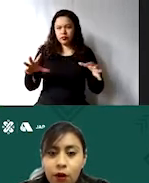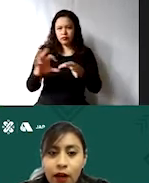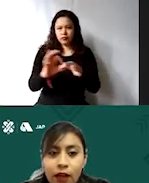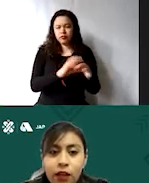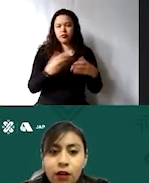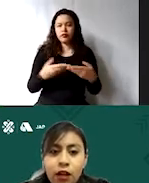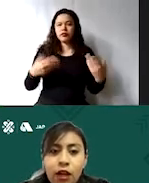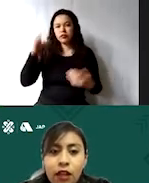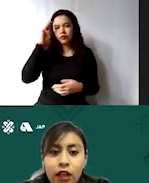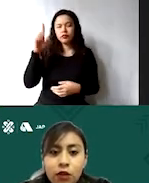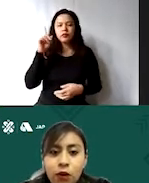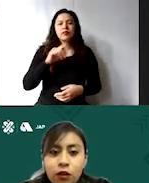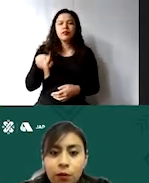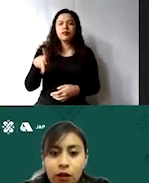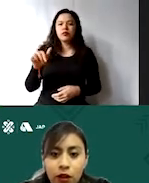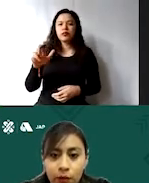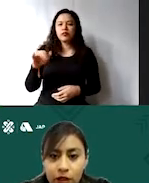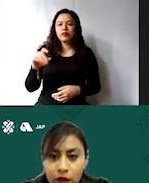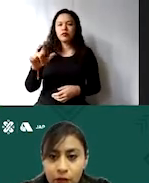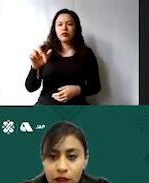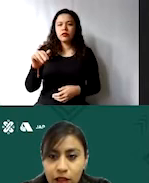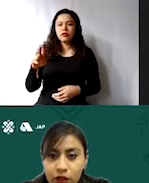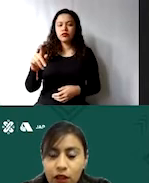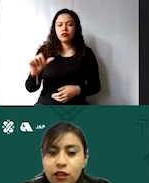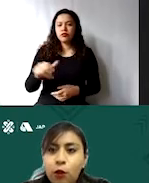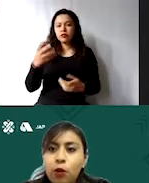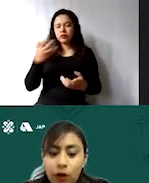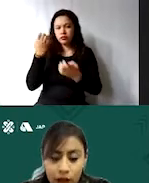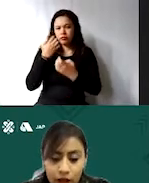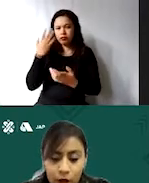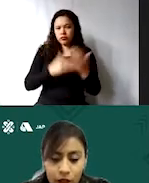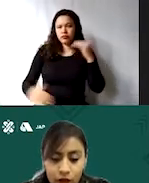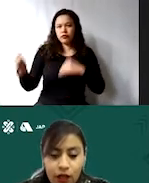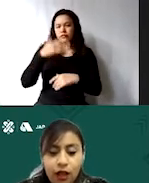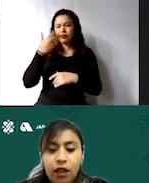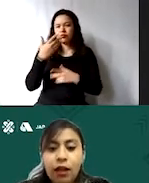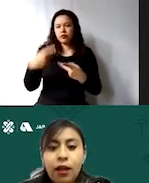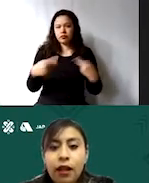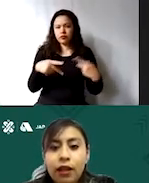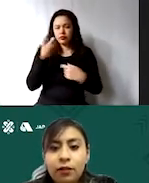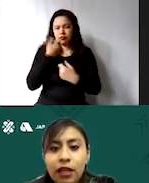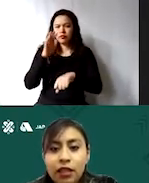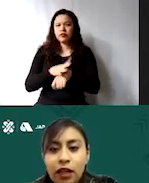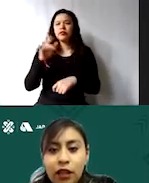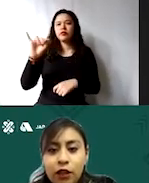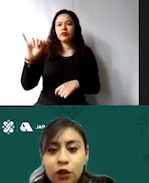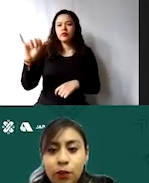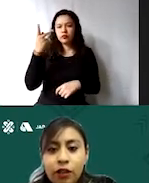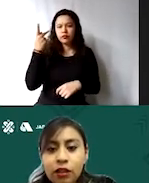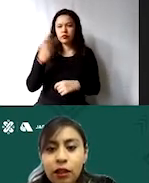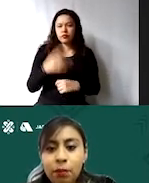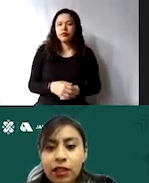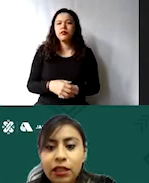Alejandra Arámbula Carrillo, de la Escuela Superior de Comercio y Administración del Instituto Politécnico Nacional. Es maestra en